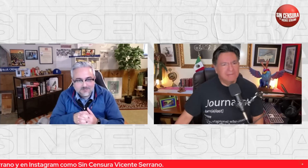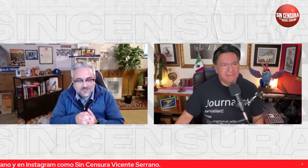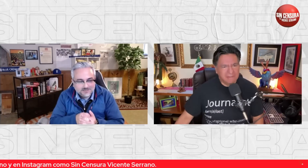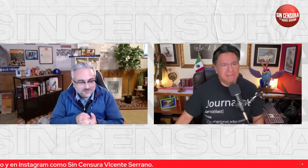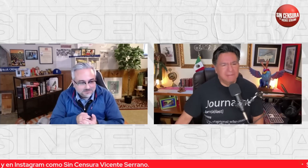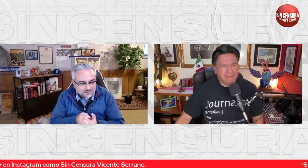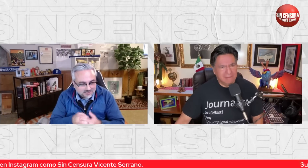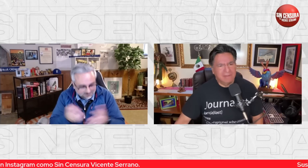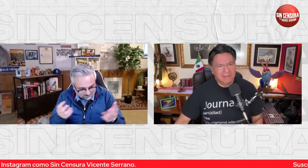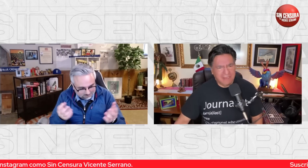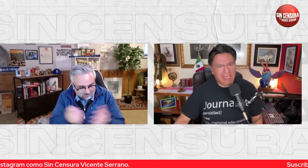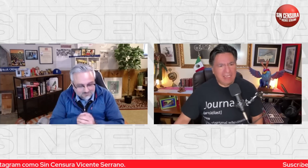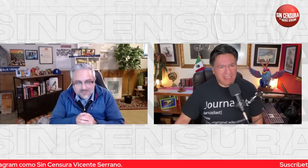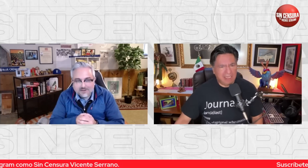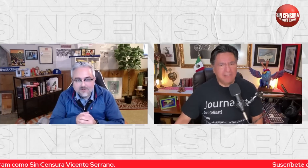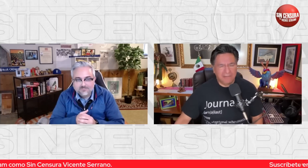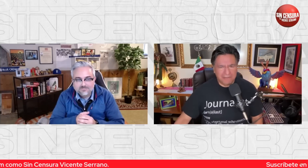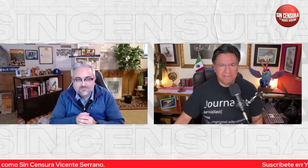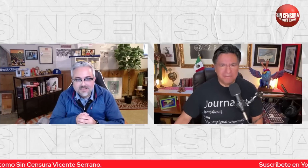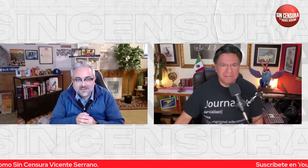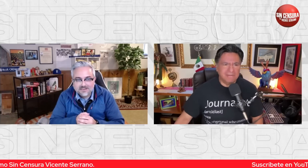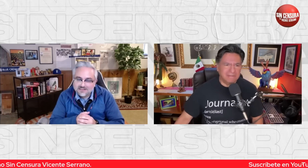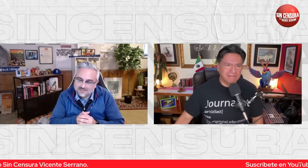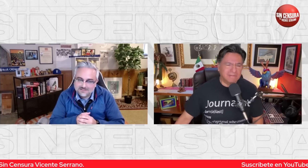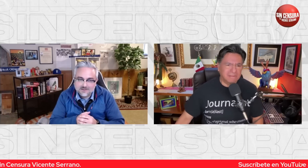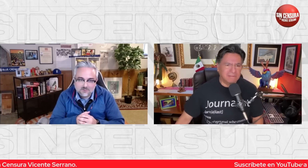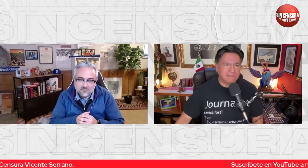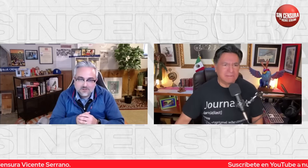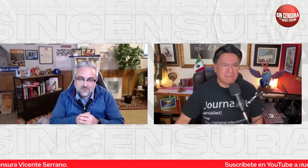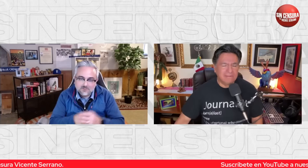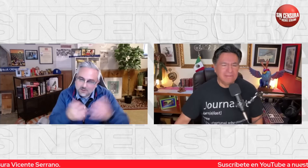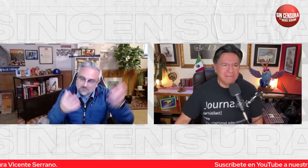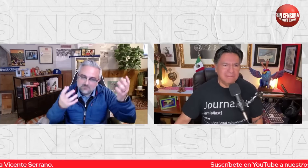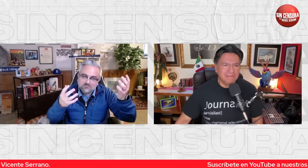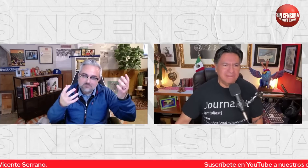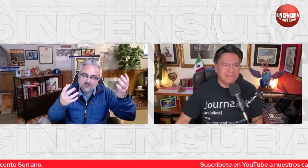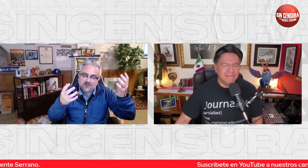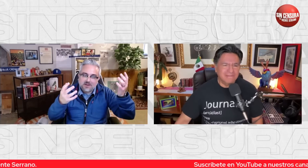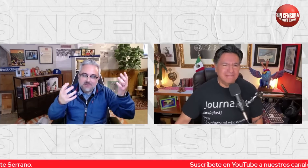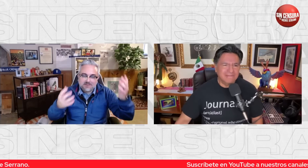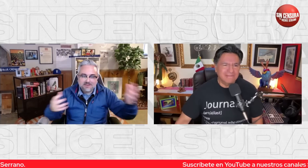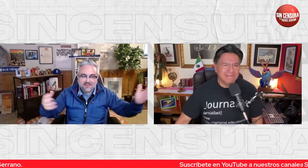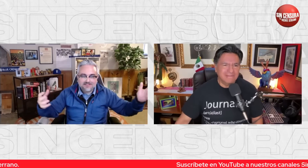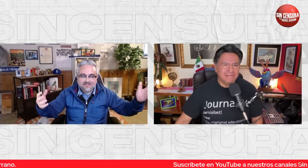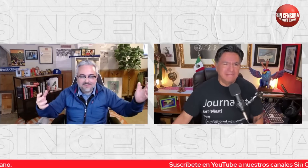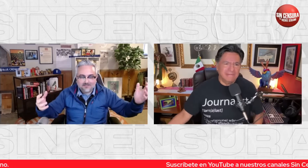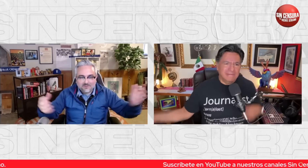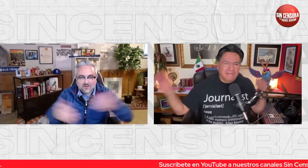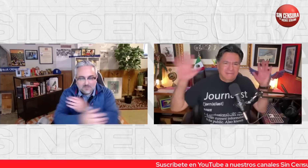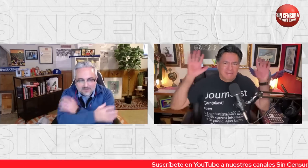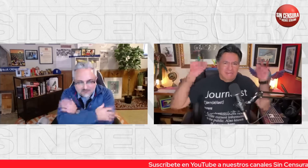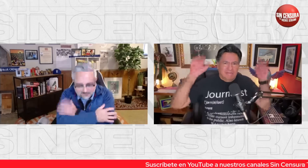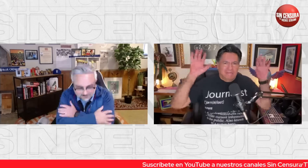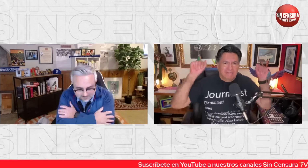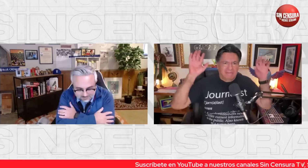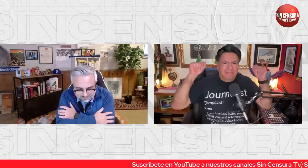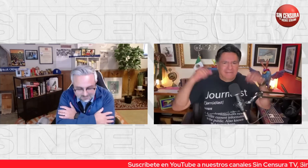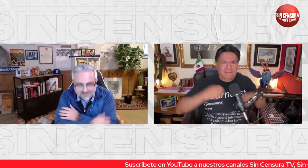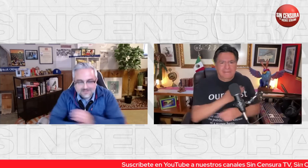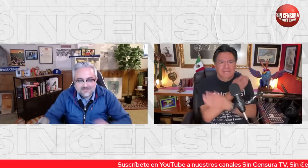Jared Kushner, gobierno exacto. de ese señor. Pero bueno, querido Jaime, te mando un